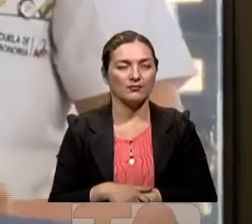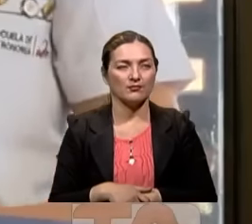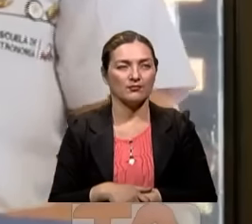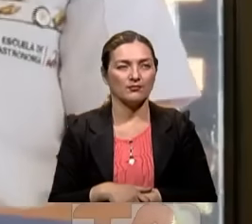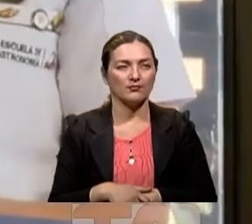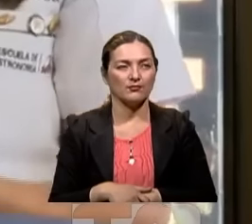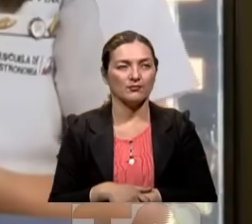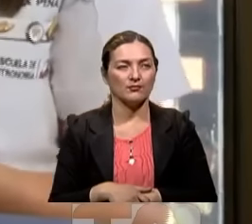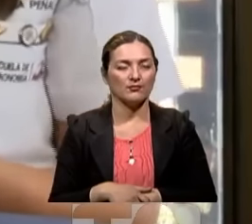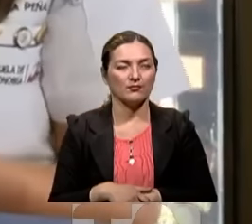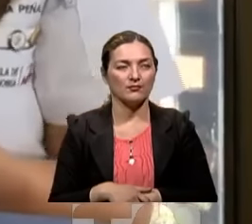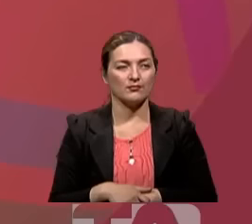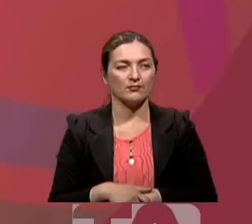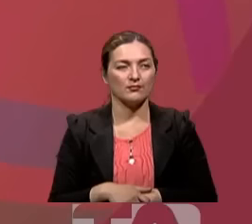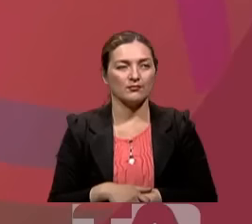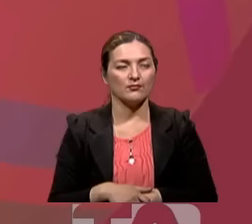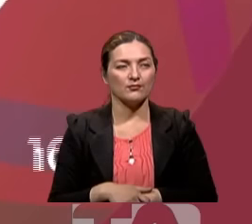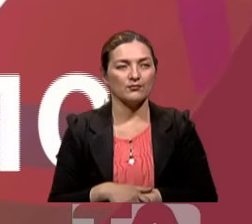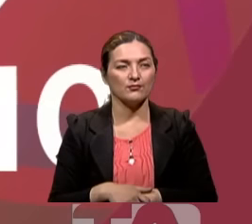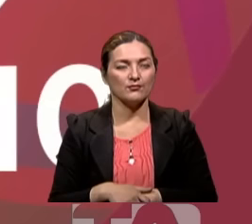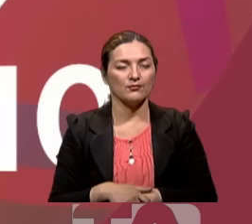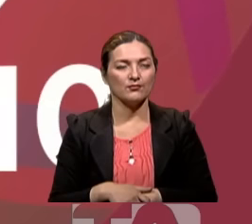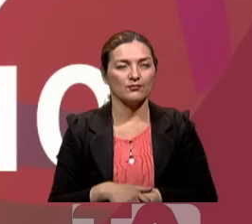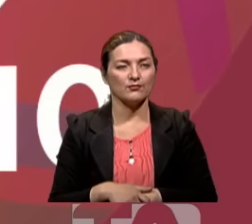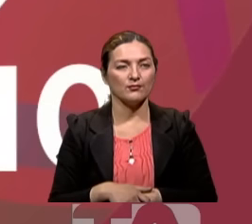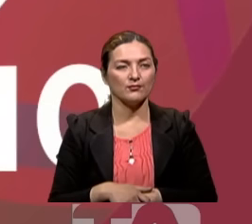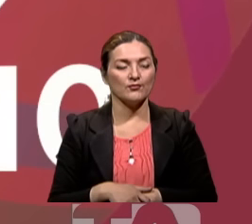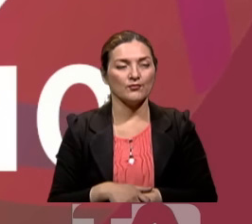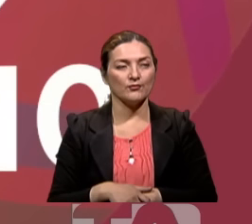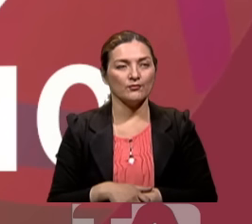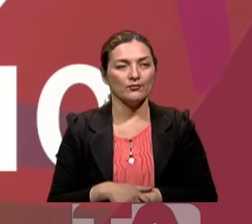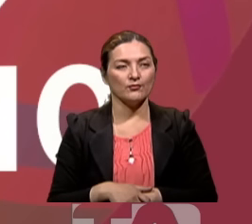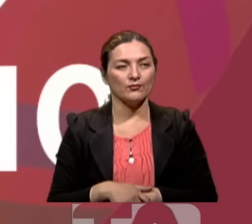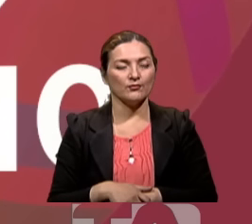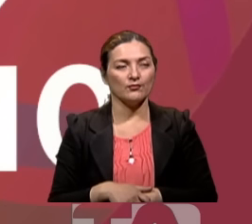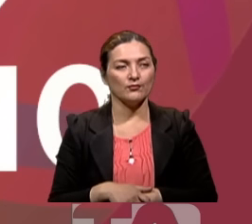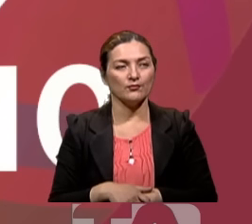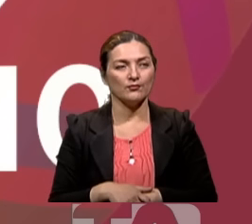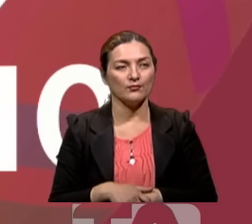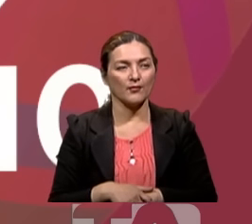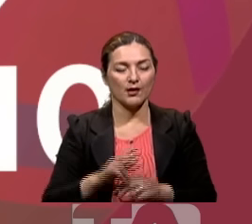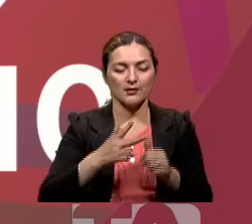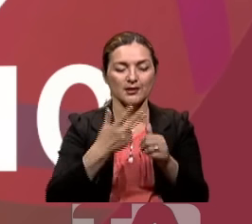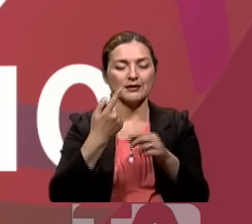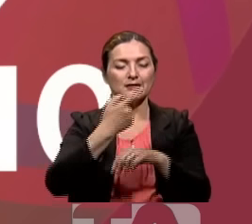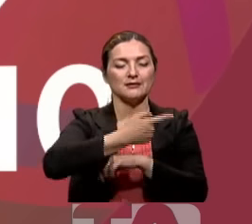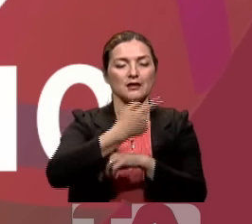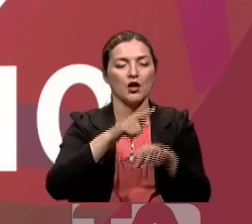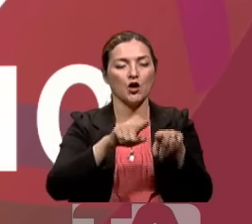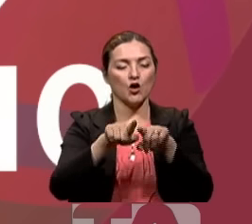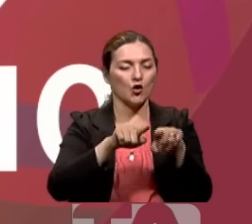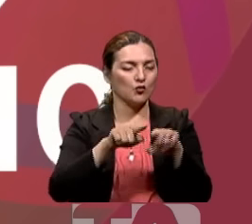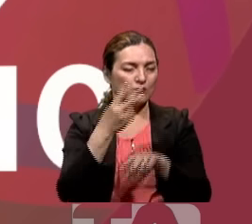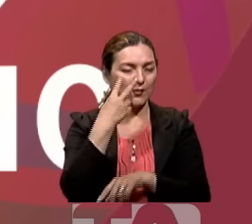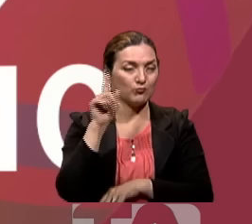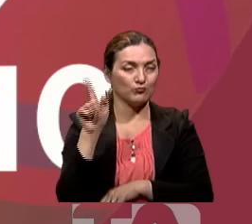Hotel Quito. Es la calificación de nuestro primer jurado en este tercer día de concurso. Y ustedes lo pueden